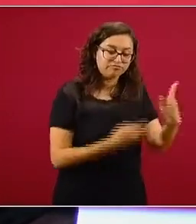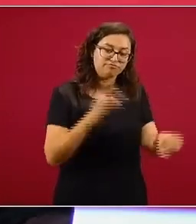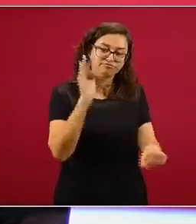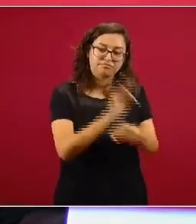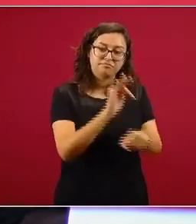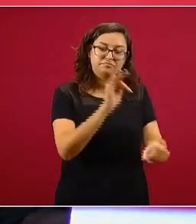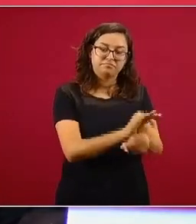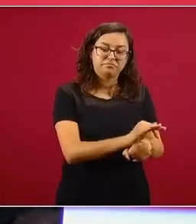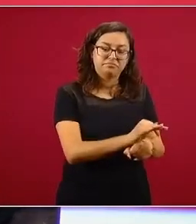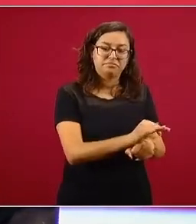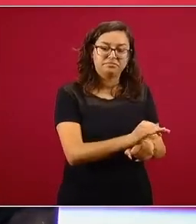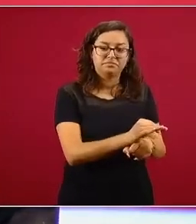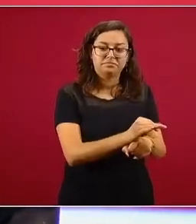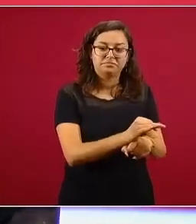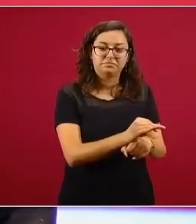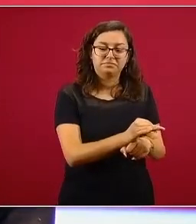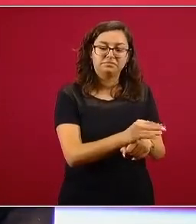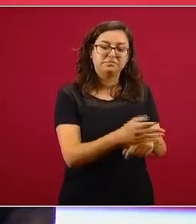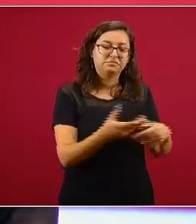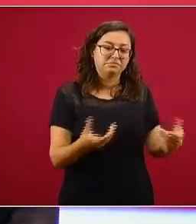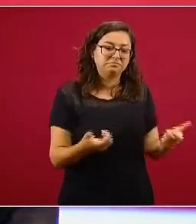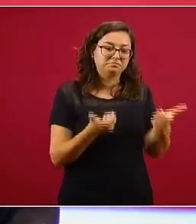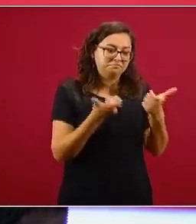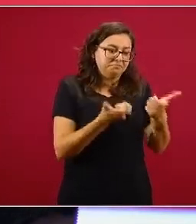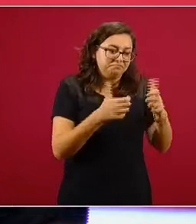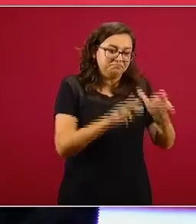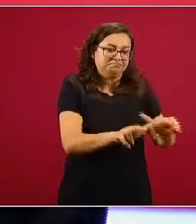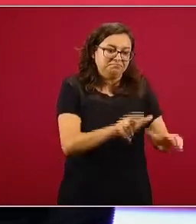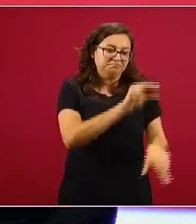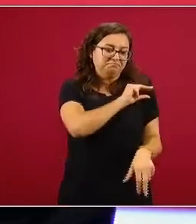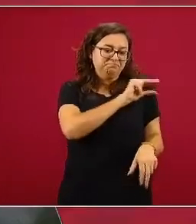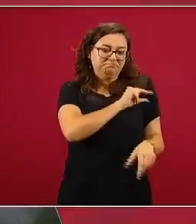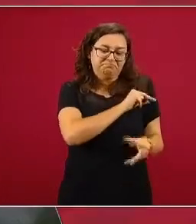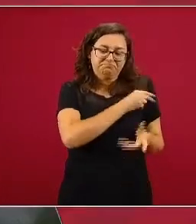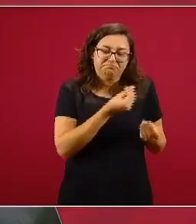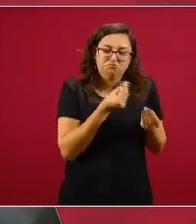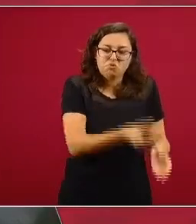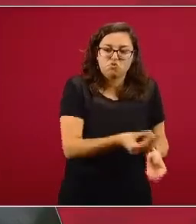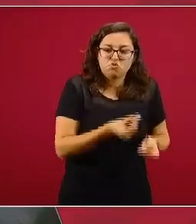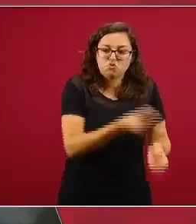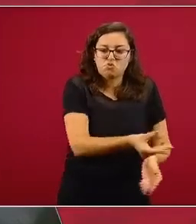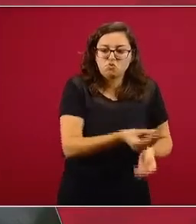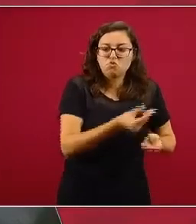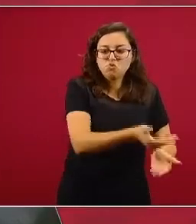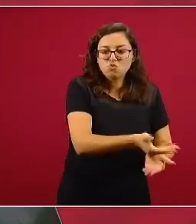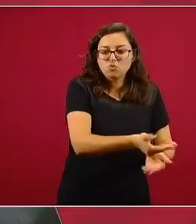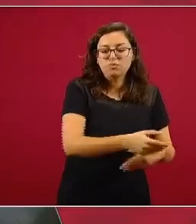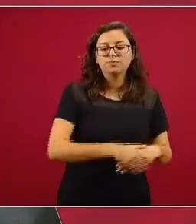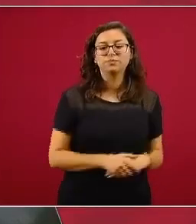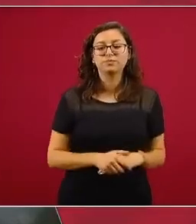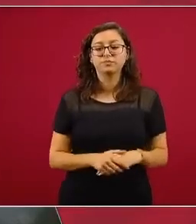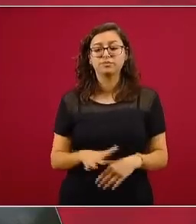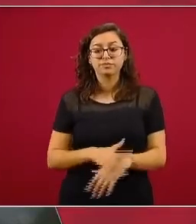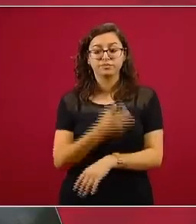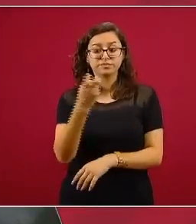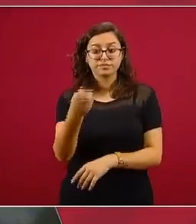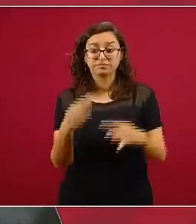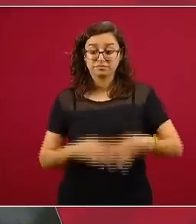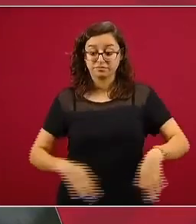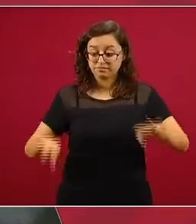favorecía el enriquecimiento privado. Y en ese contexto hablábamos de la importancia de la